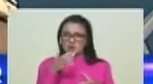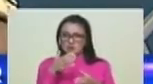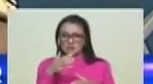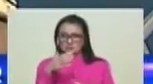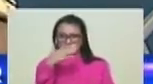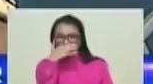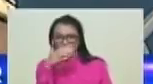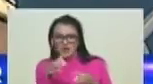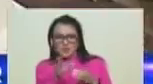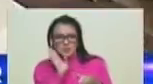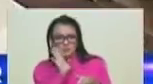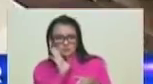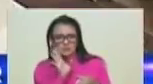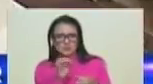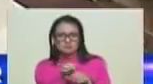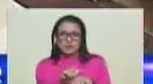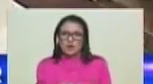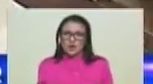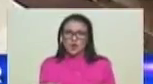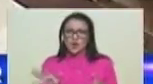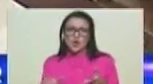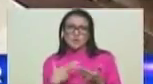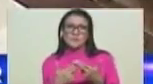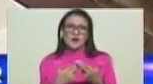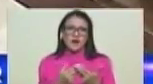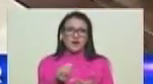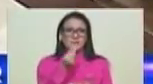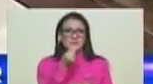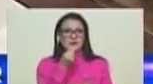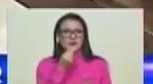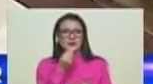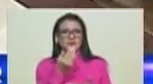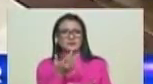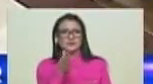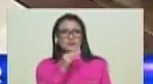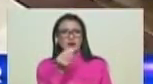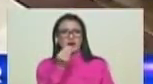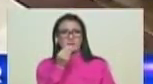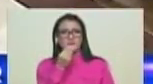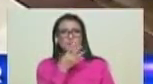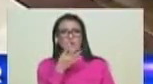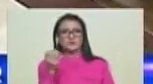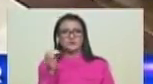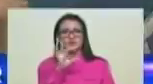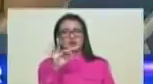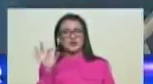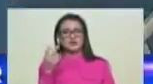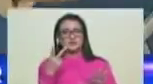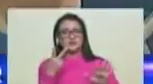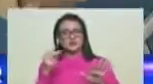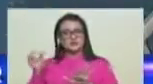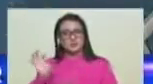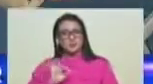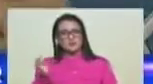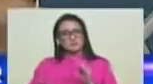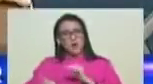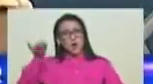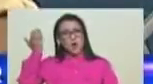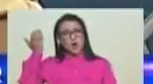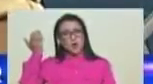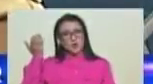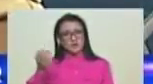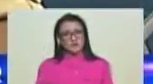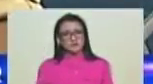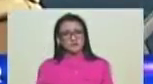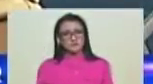Lucía. Las mafias de distribución de los alimentos que encarecen el alimento 400, 500, 700%, recorriendo